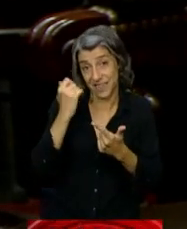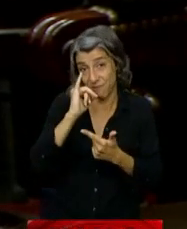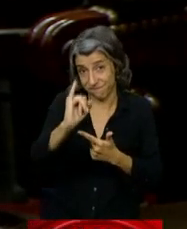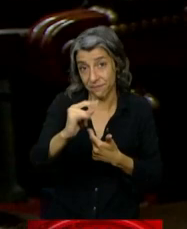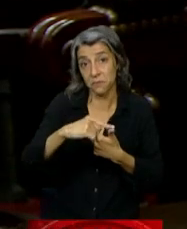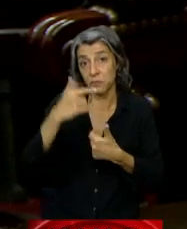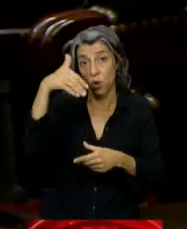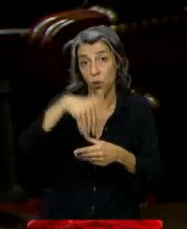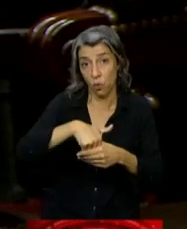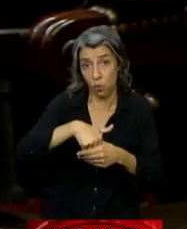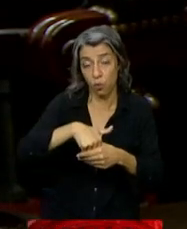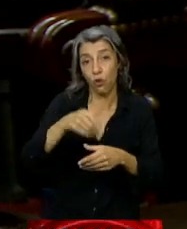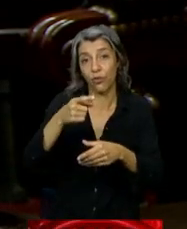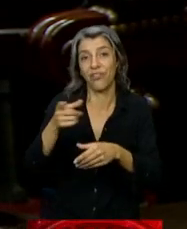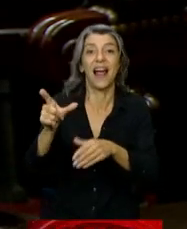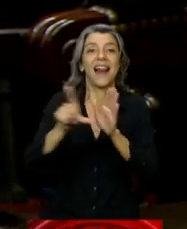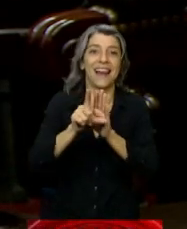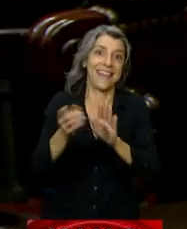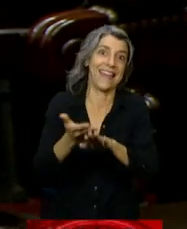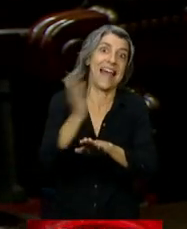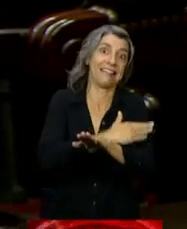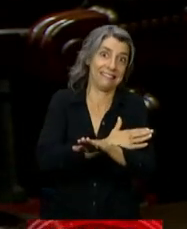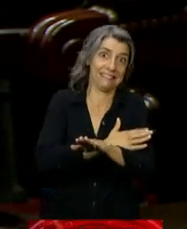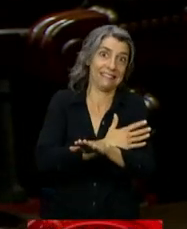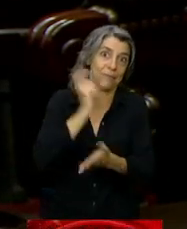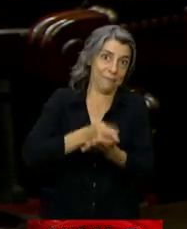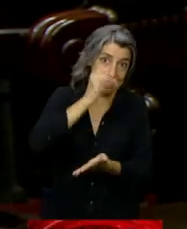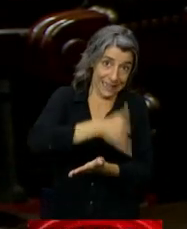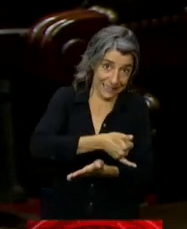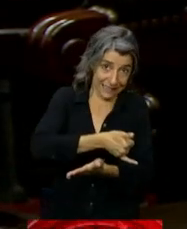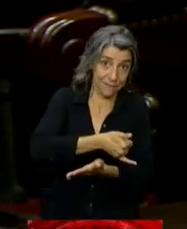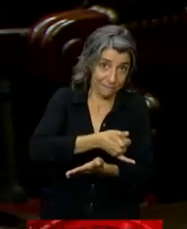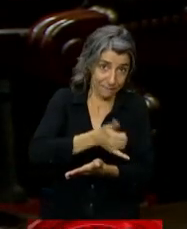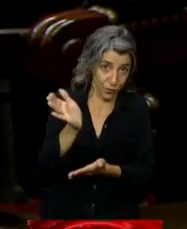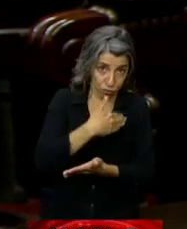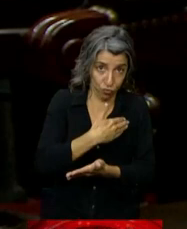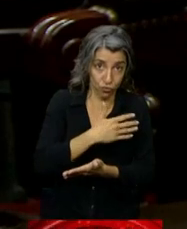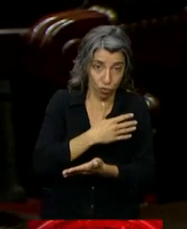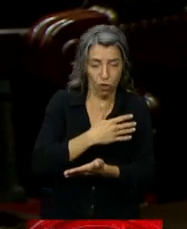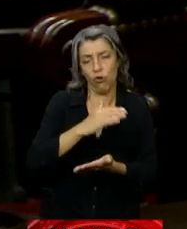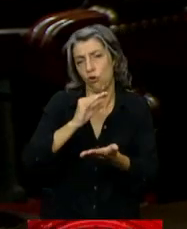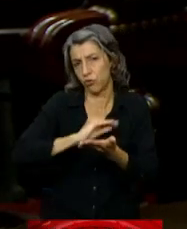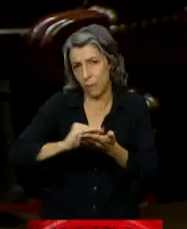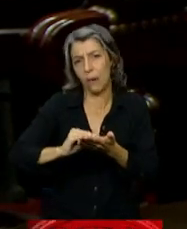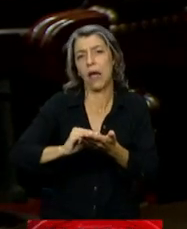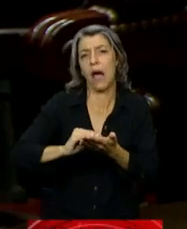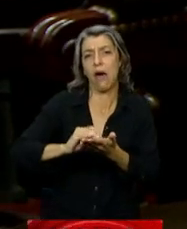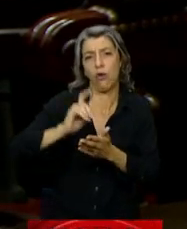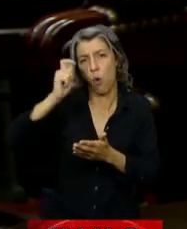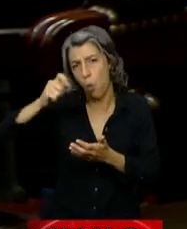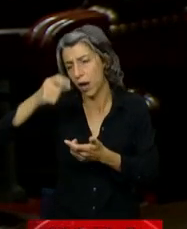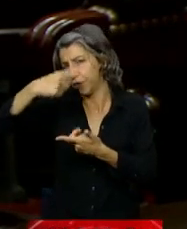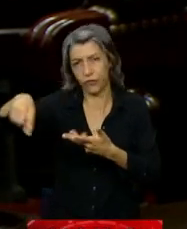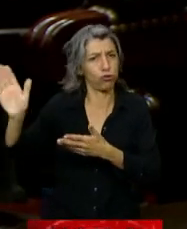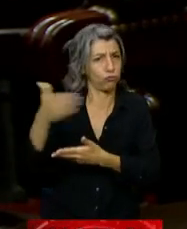uno de los que votó la ley que establece que los magistrados, los funcionarios y los empleados del Poder Judicial deben pagar impuesto